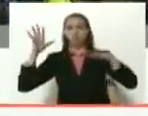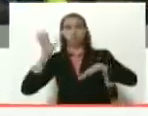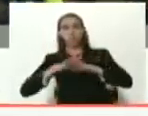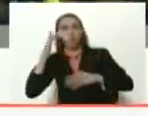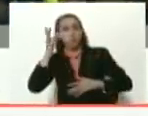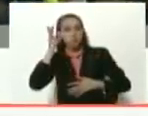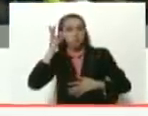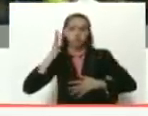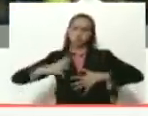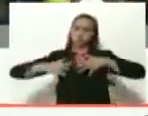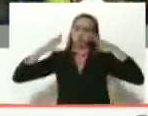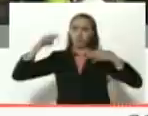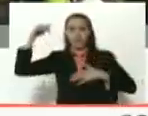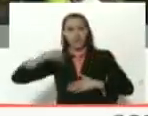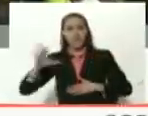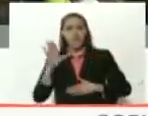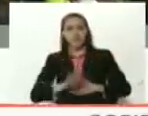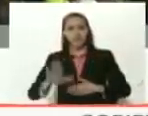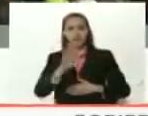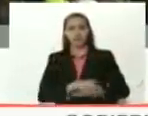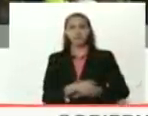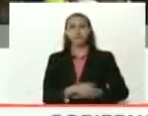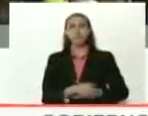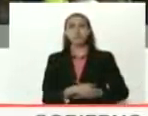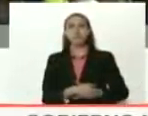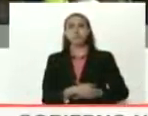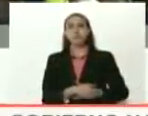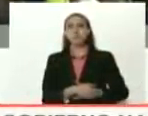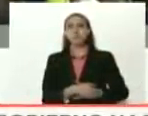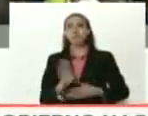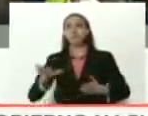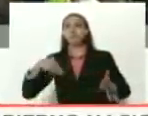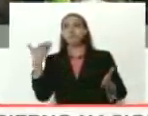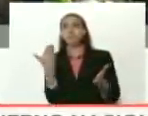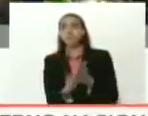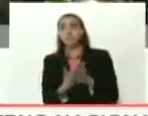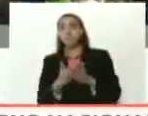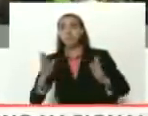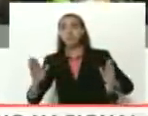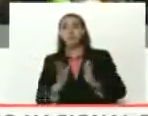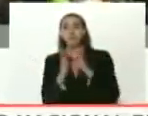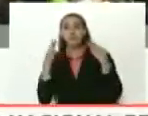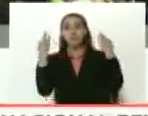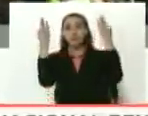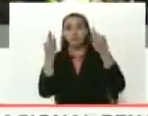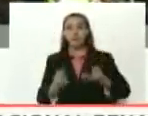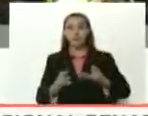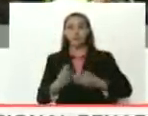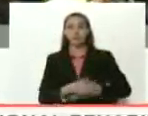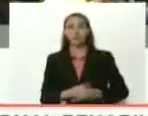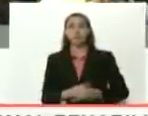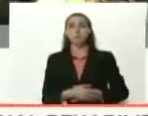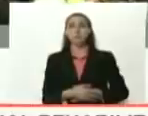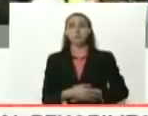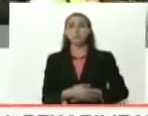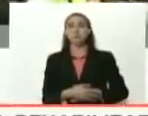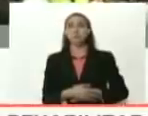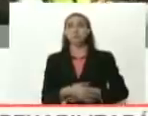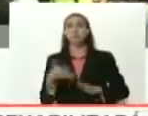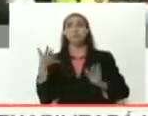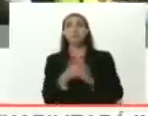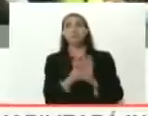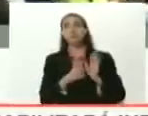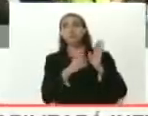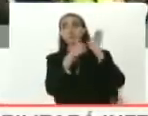las marchas aquí en Caracas. Hasta la esquina de San Francisco marcharemos. En